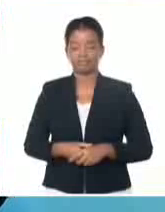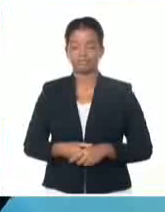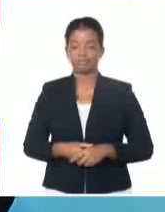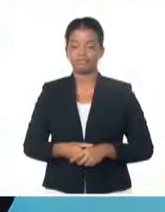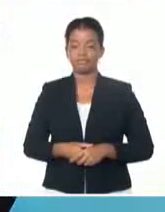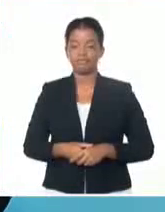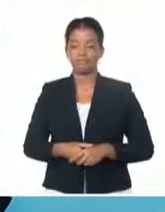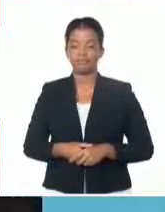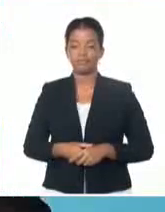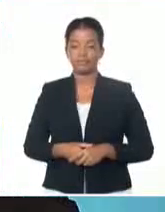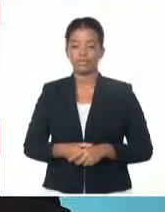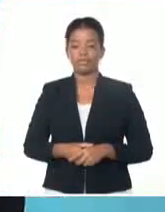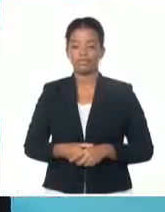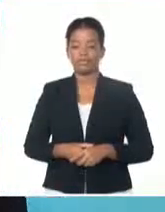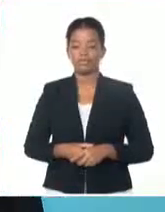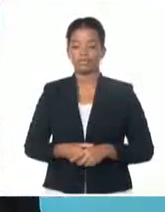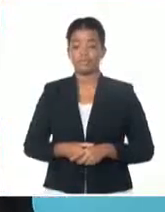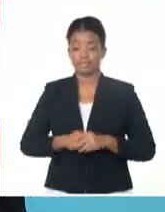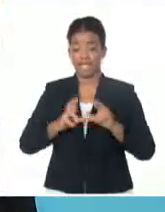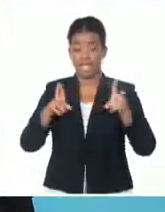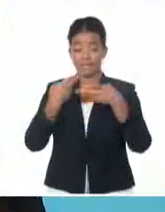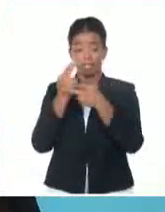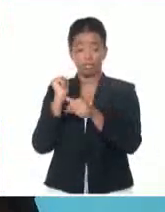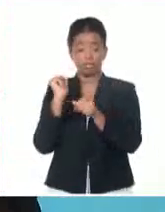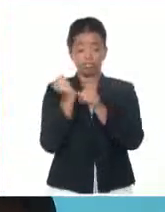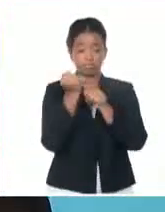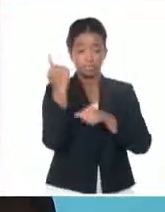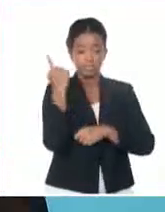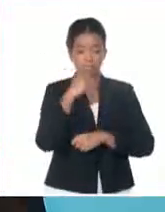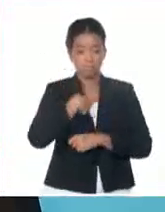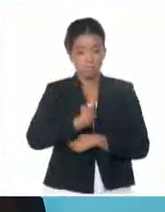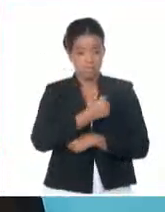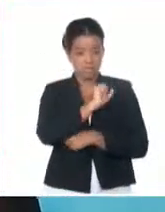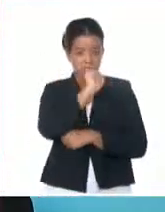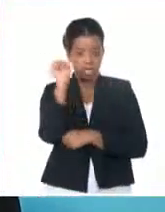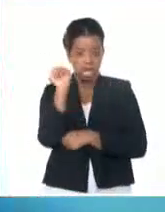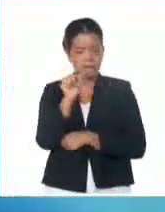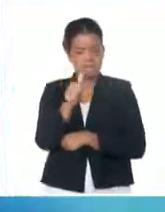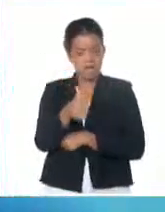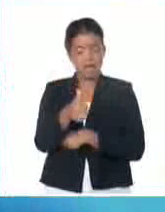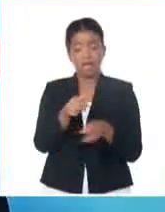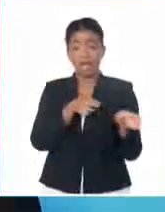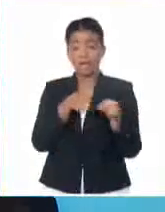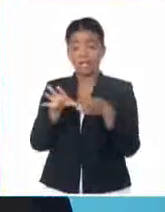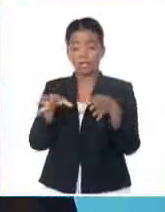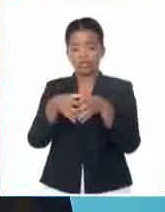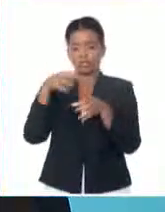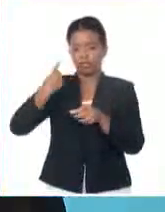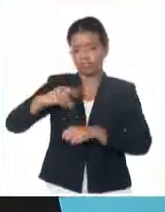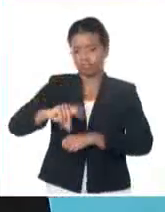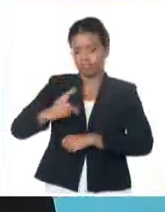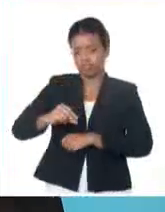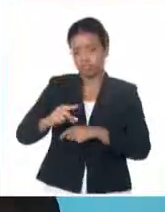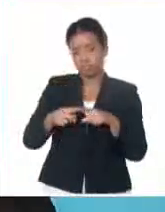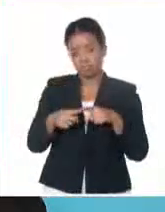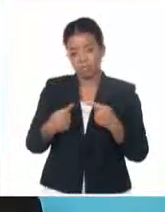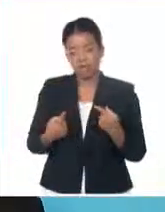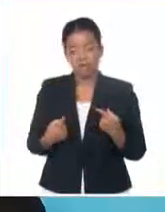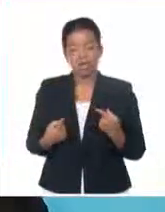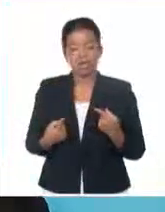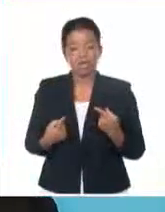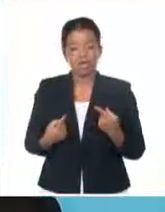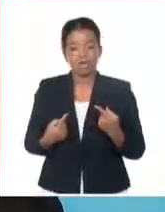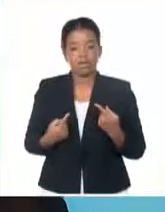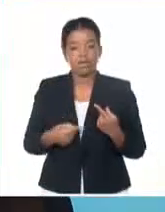nivel nacional, el equipo se ha enfrentado una preparación donde nos hemos basado principalmente en la primera parte, en la preparación